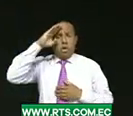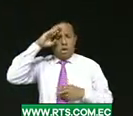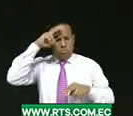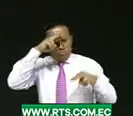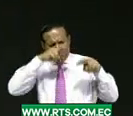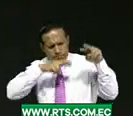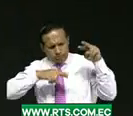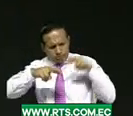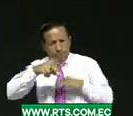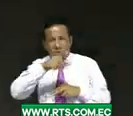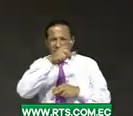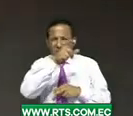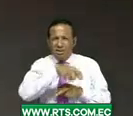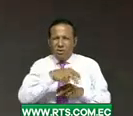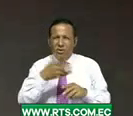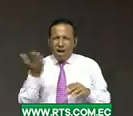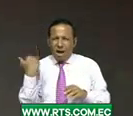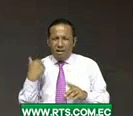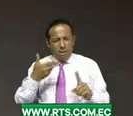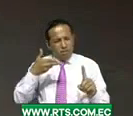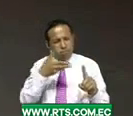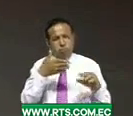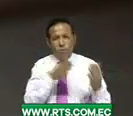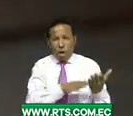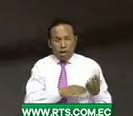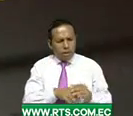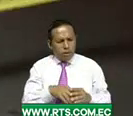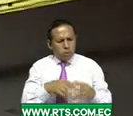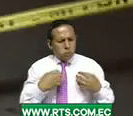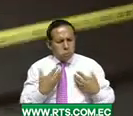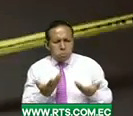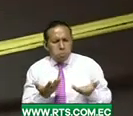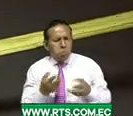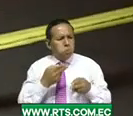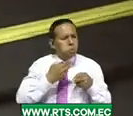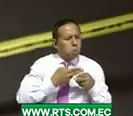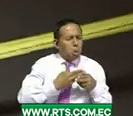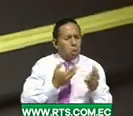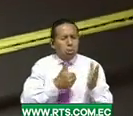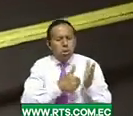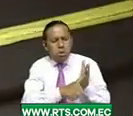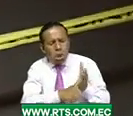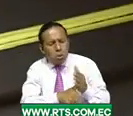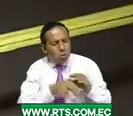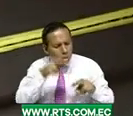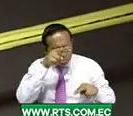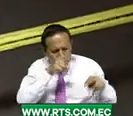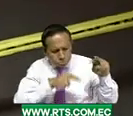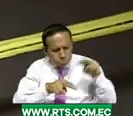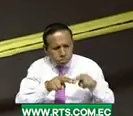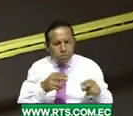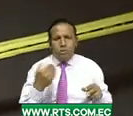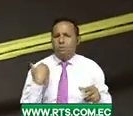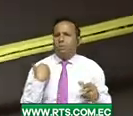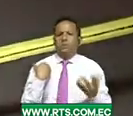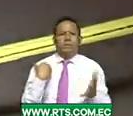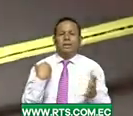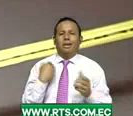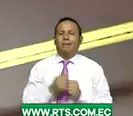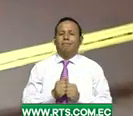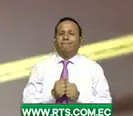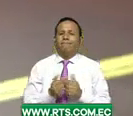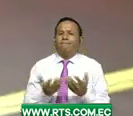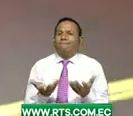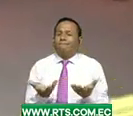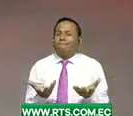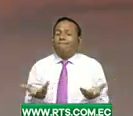las vestimentas de la persona que fue baleada, asesinada aquí en este sector del noroeste de Guayaquil. Por ahora está